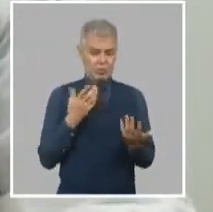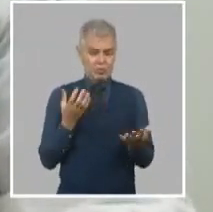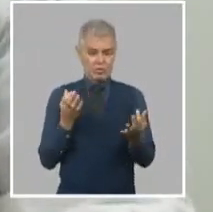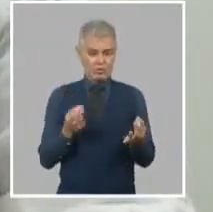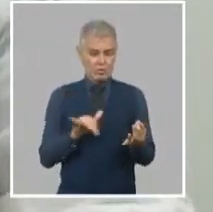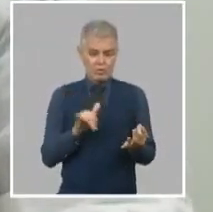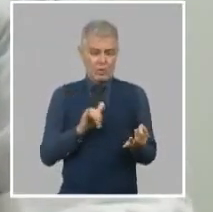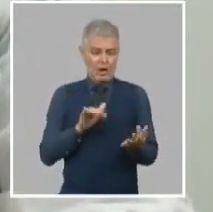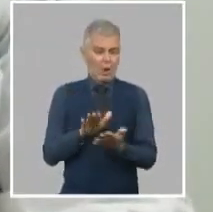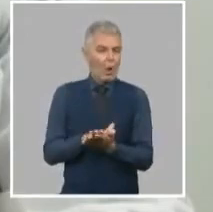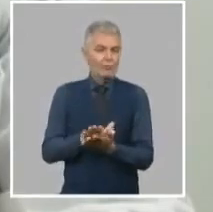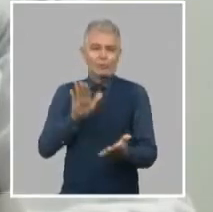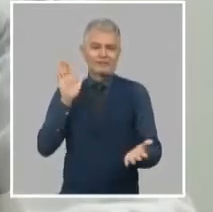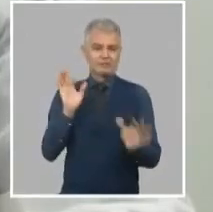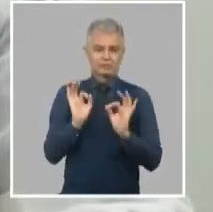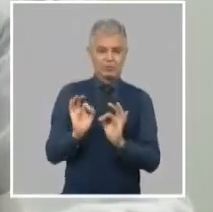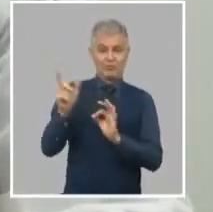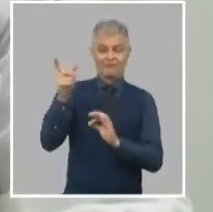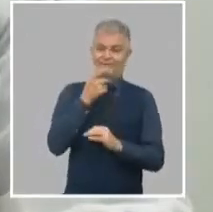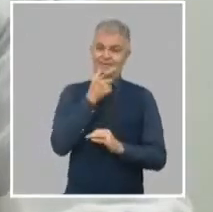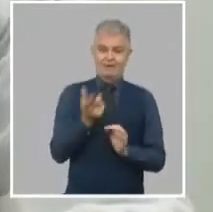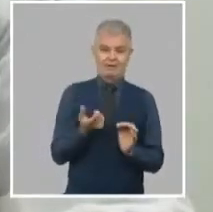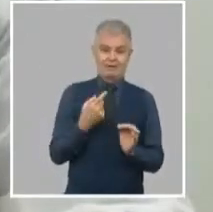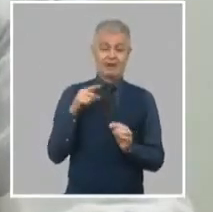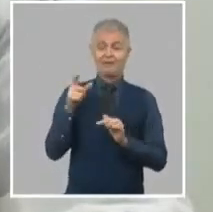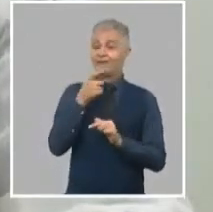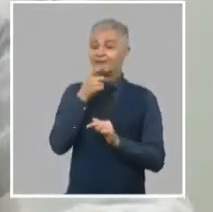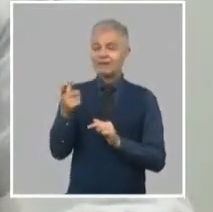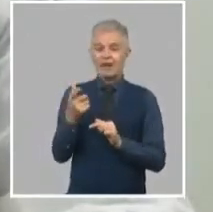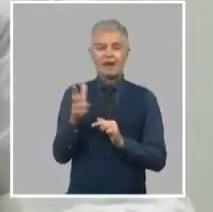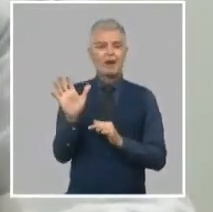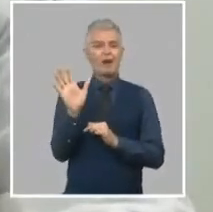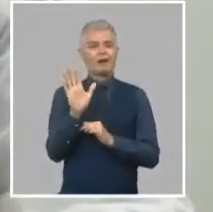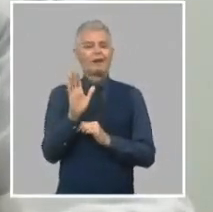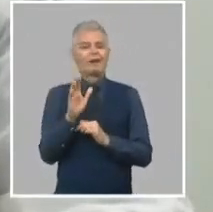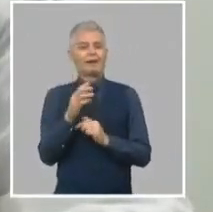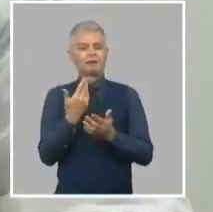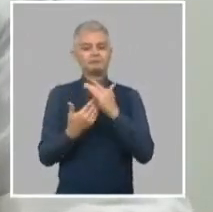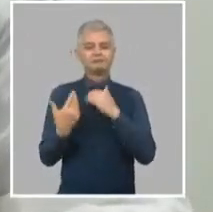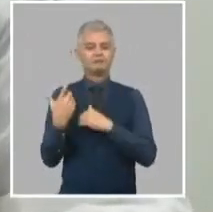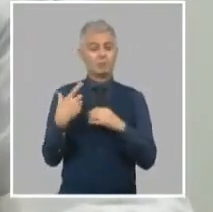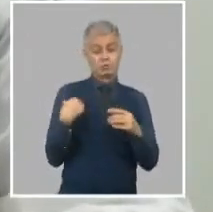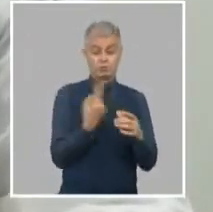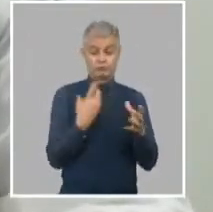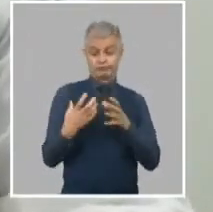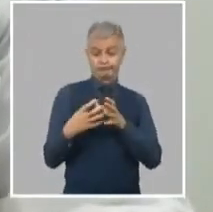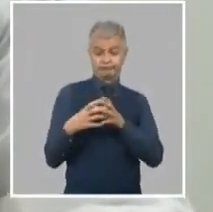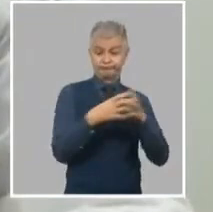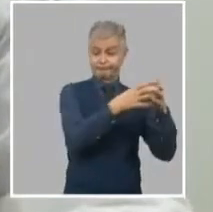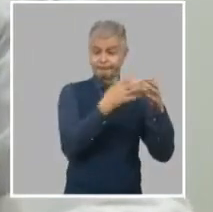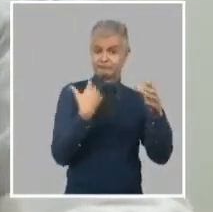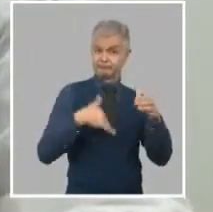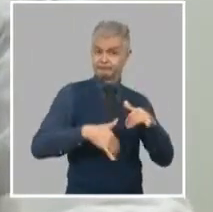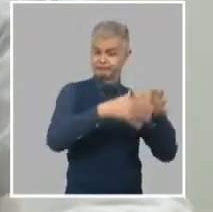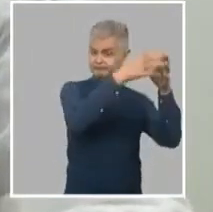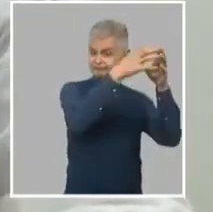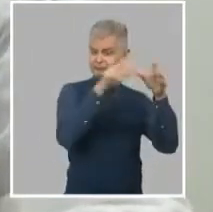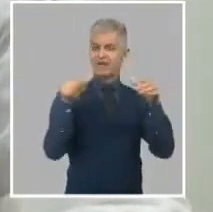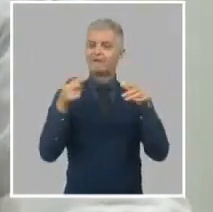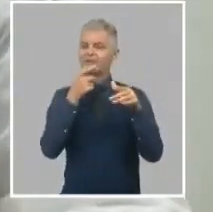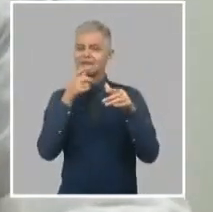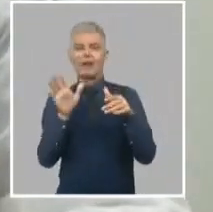comprometidos. Él nos había despedido para ir a Indonesia, y el actuar de todos en